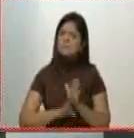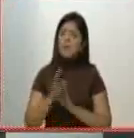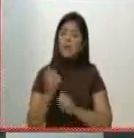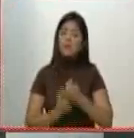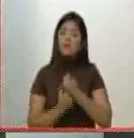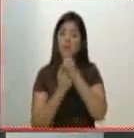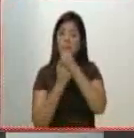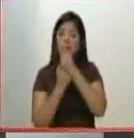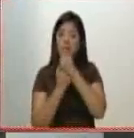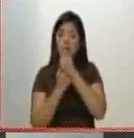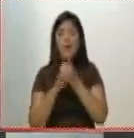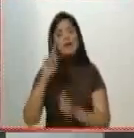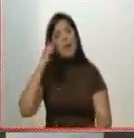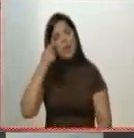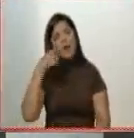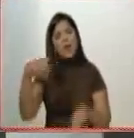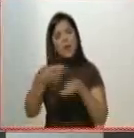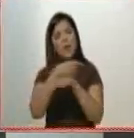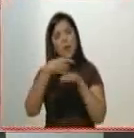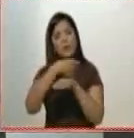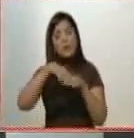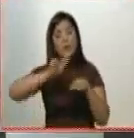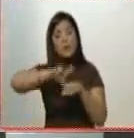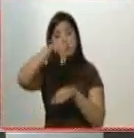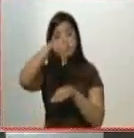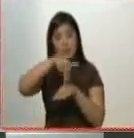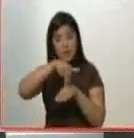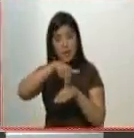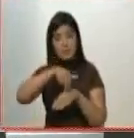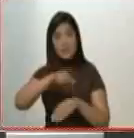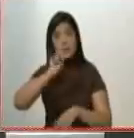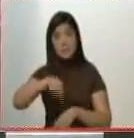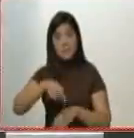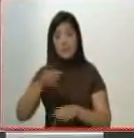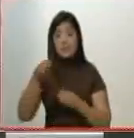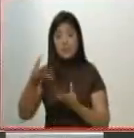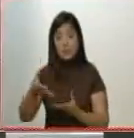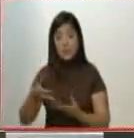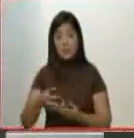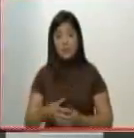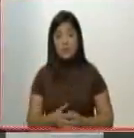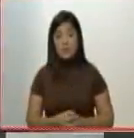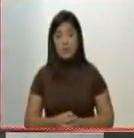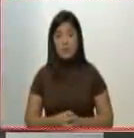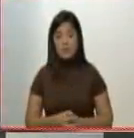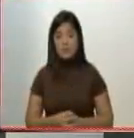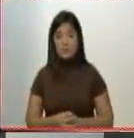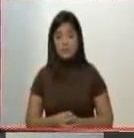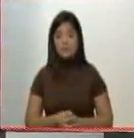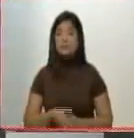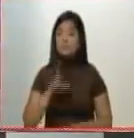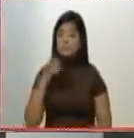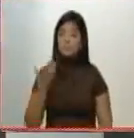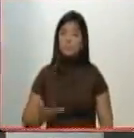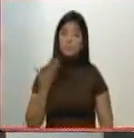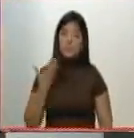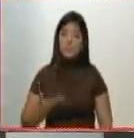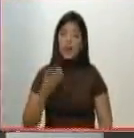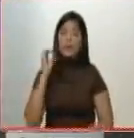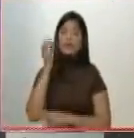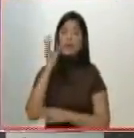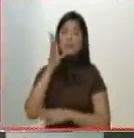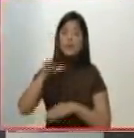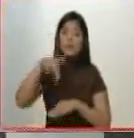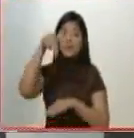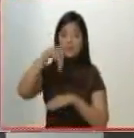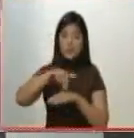sustento legal. Recordemos que el gobierno nacional también dio allí parte también bien importante desde la Asamblea